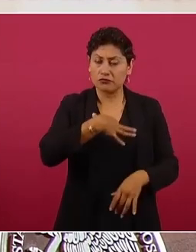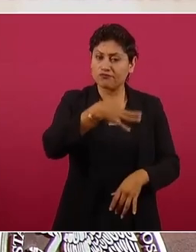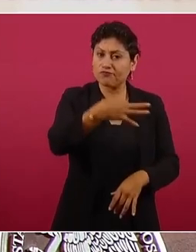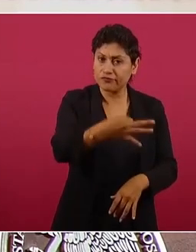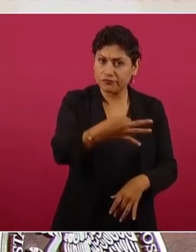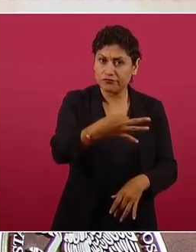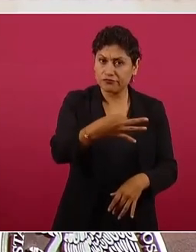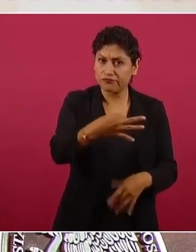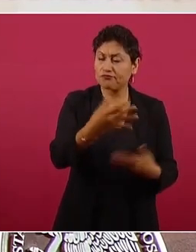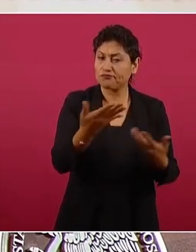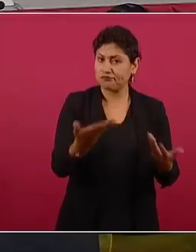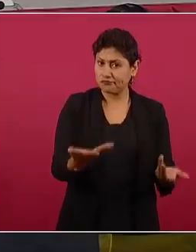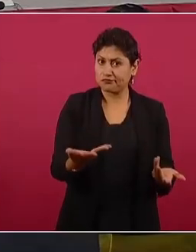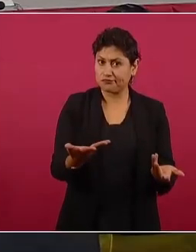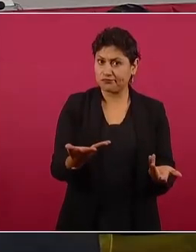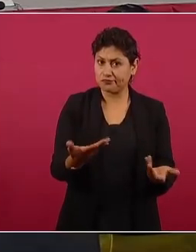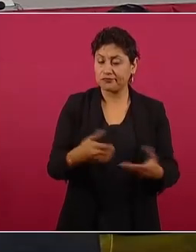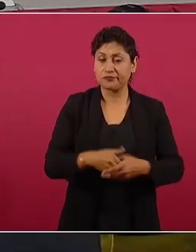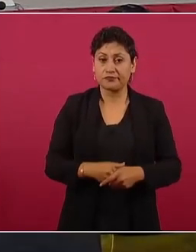Entonces,